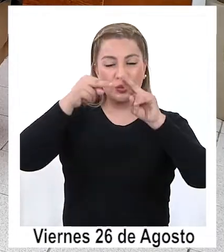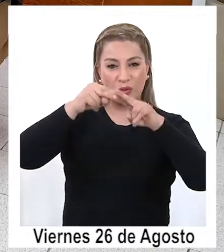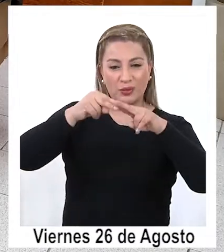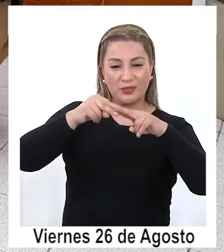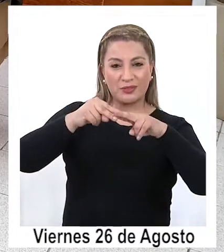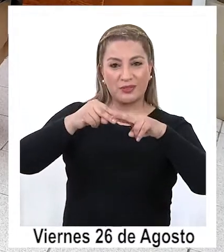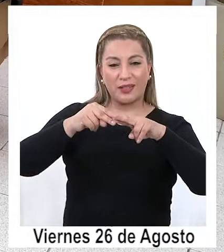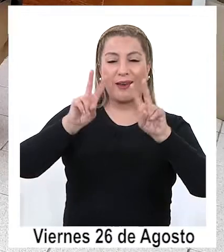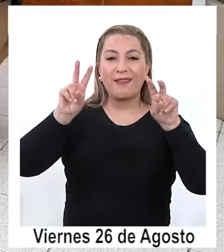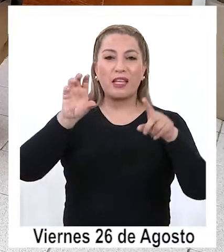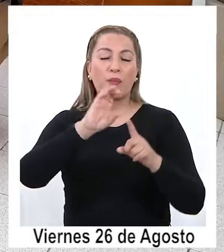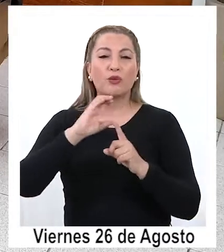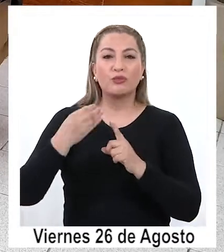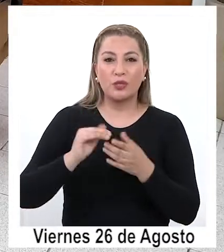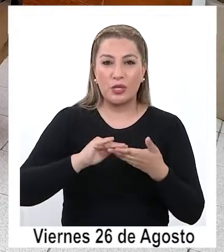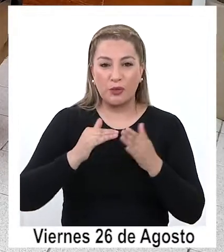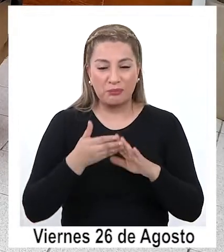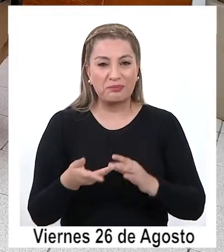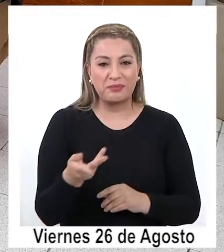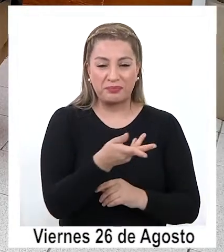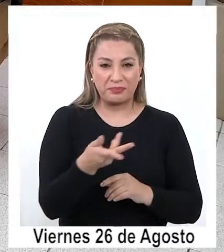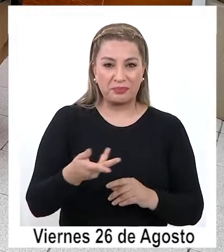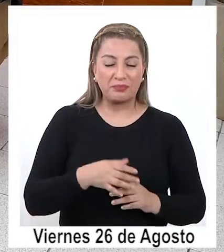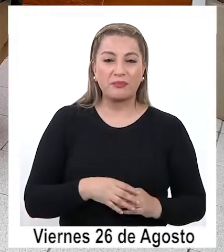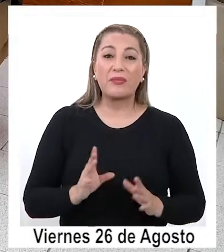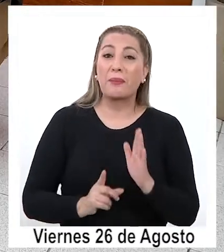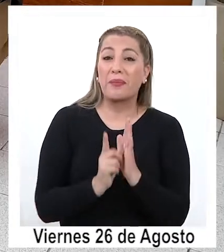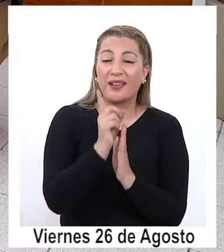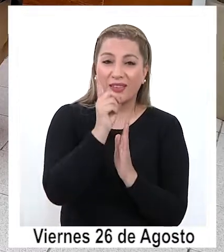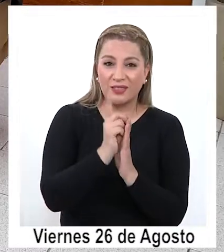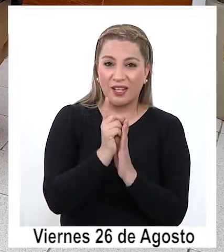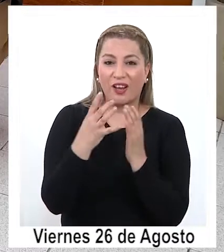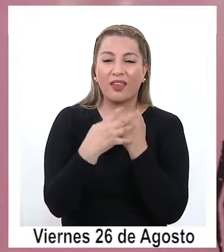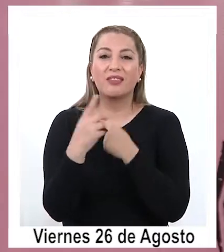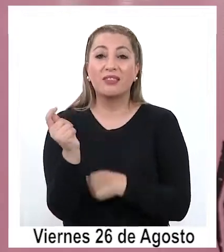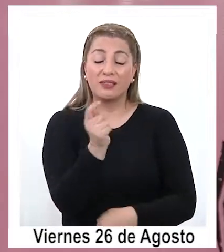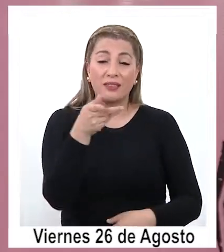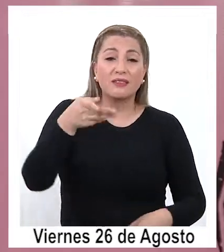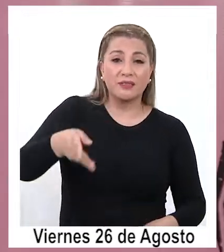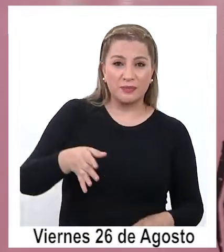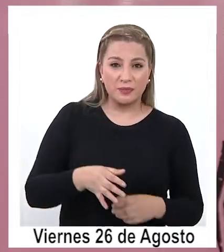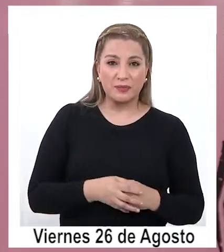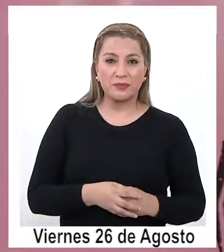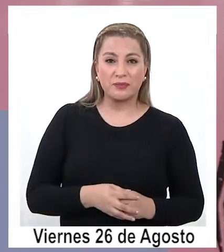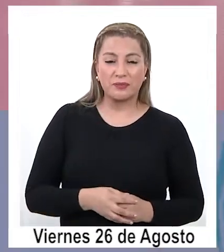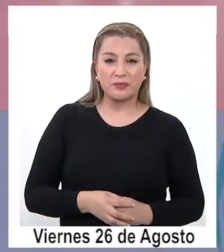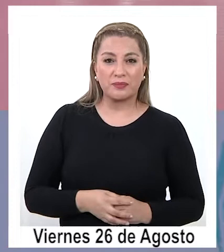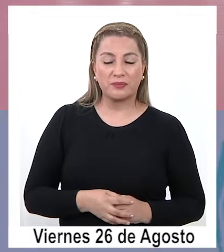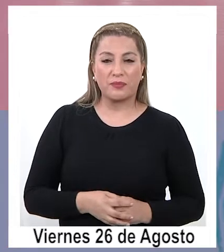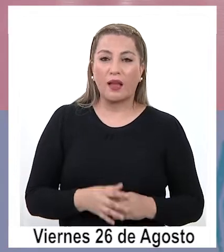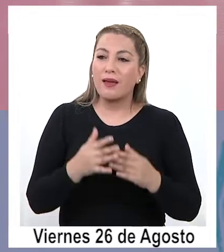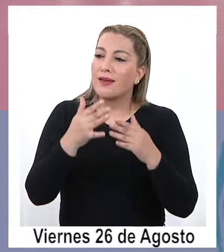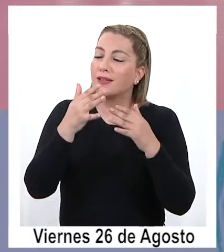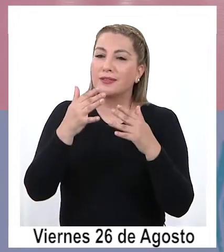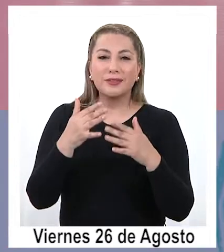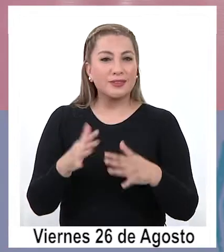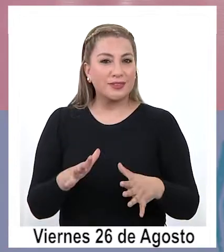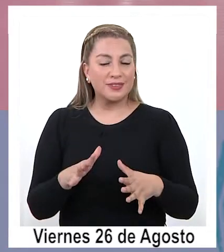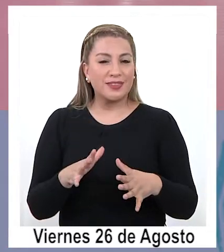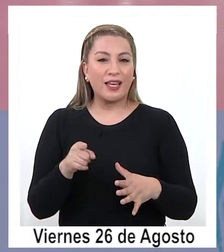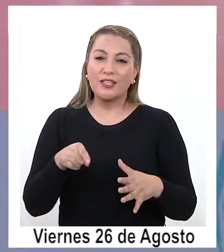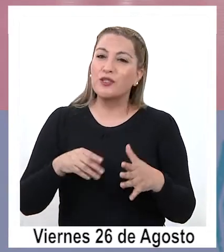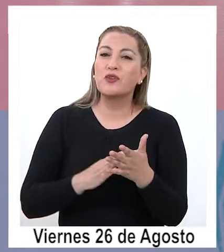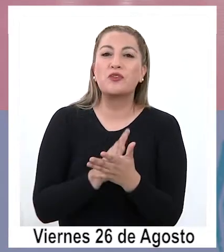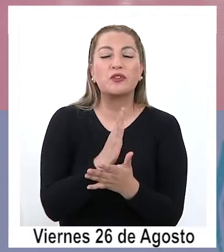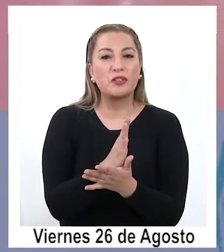de carácter cultural y comunitario para el desarrollo de la región y eso ya es un punto